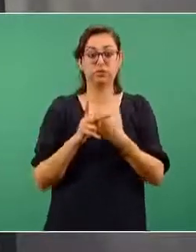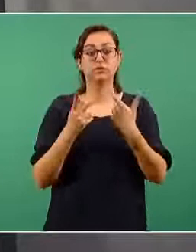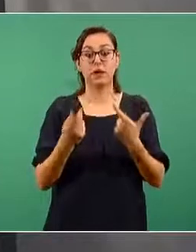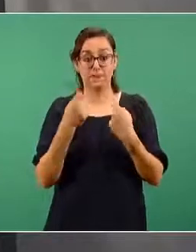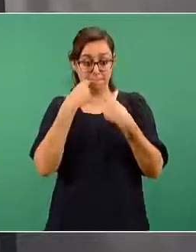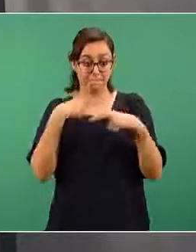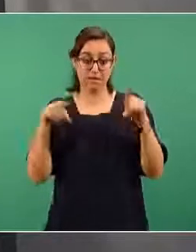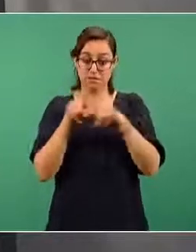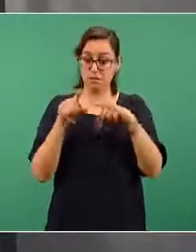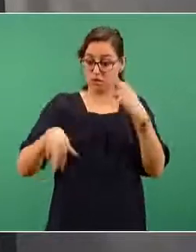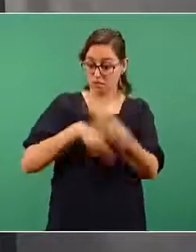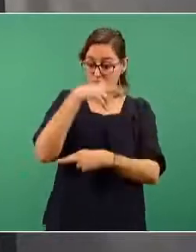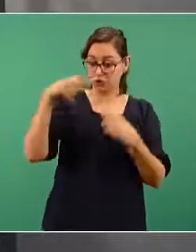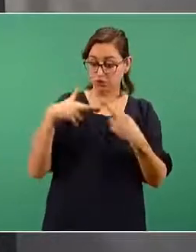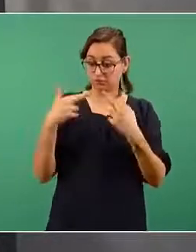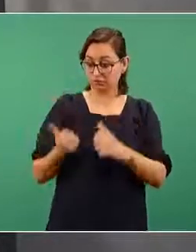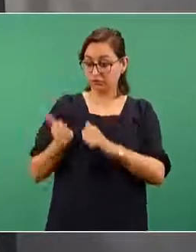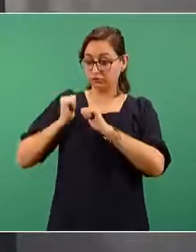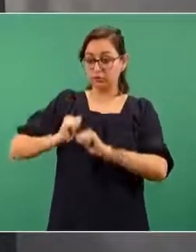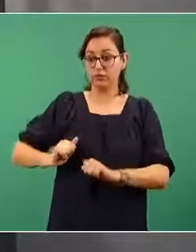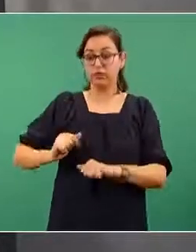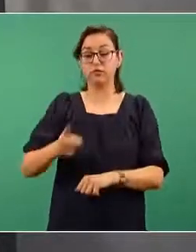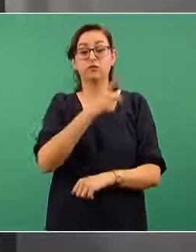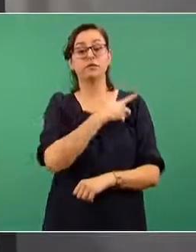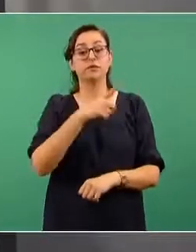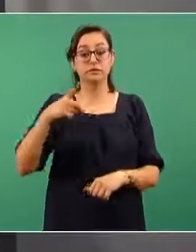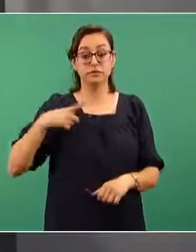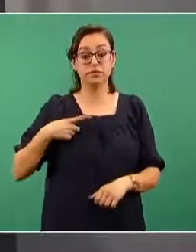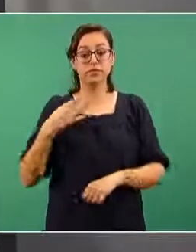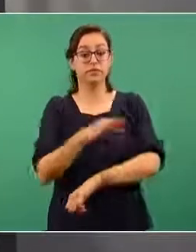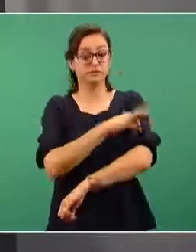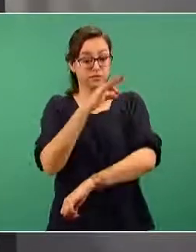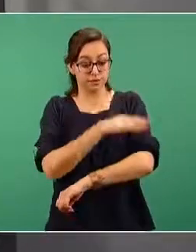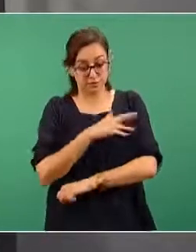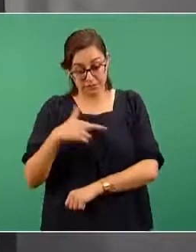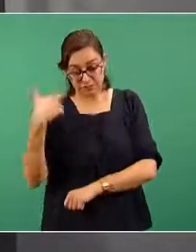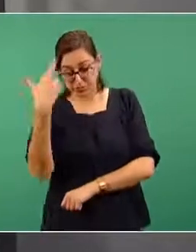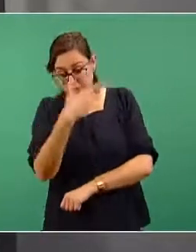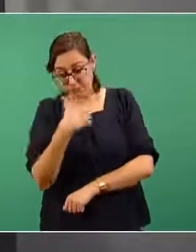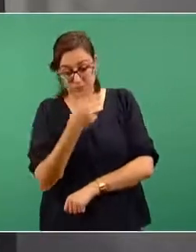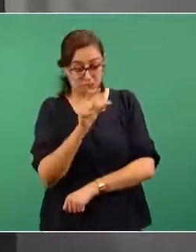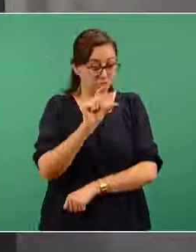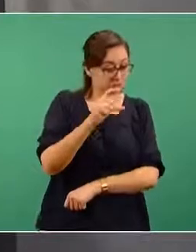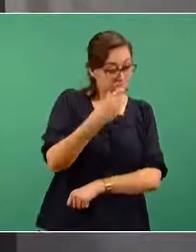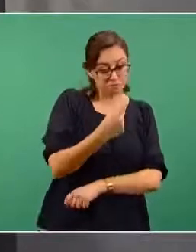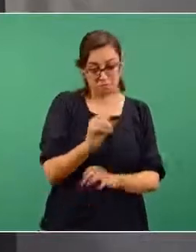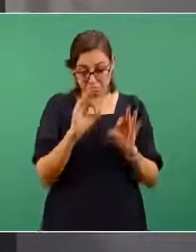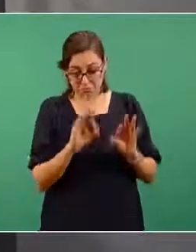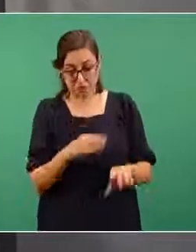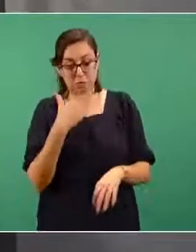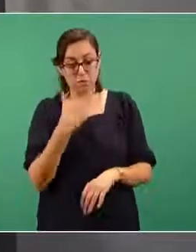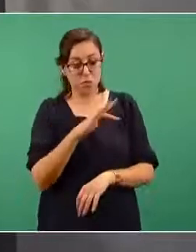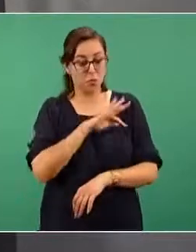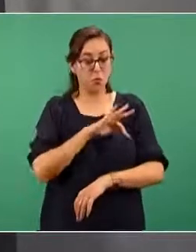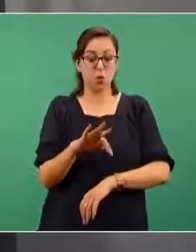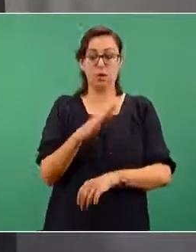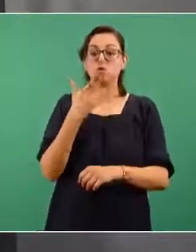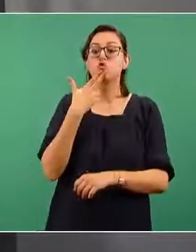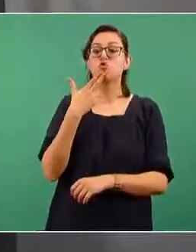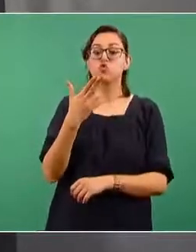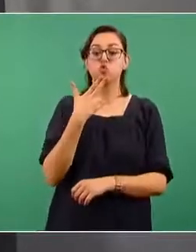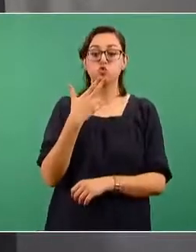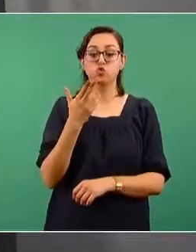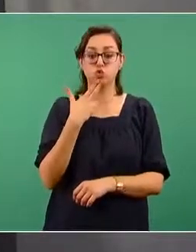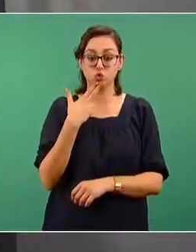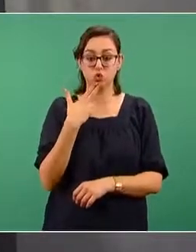autoridades regionales, verificar que las vacunas están en buenas condiciones para su uso previamente